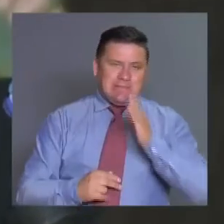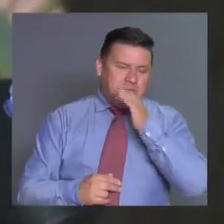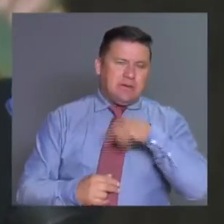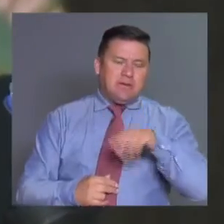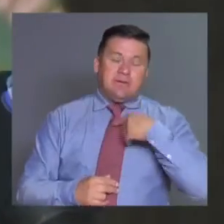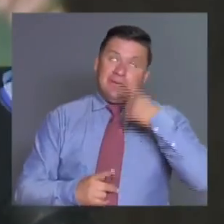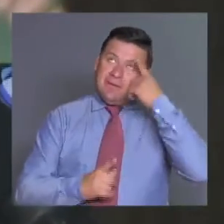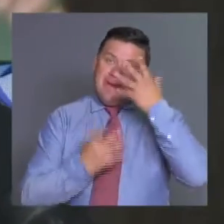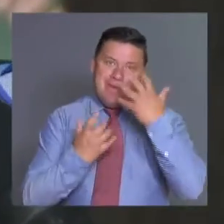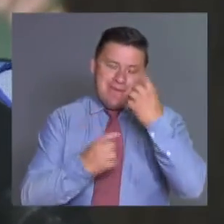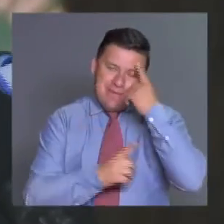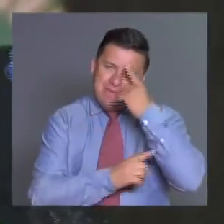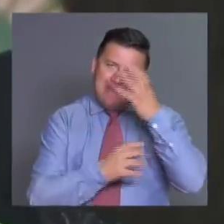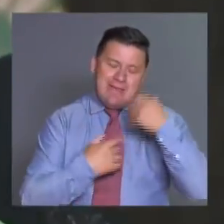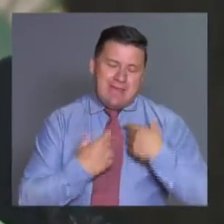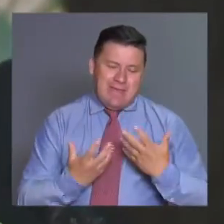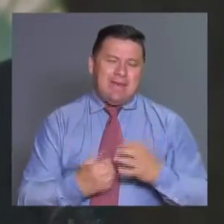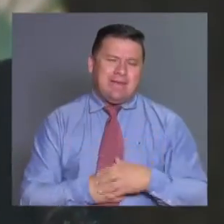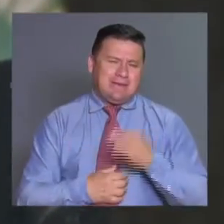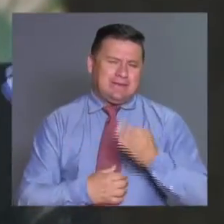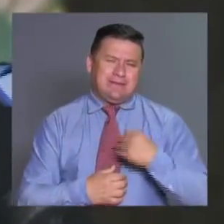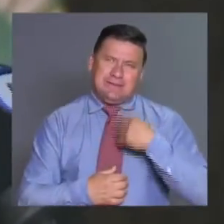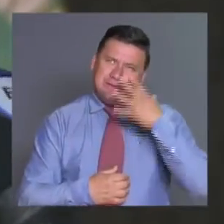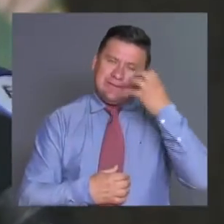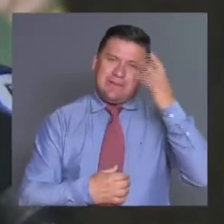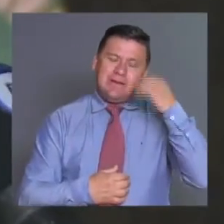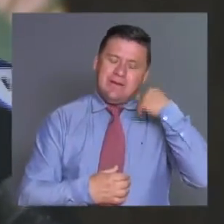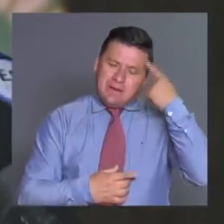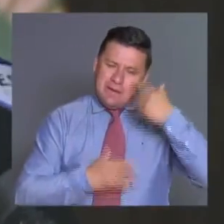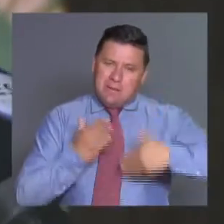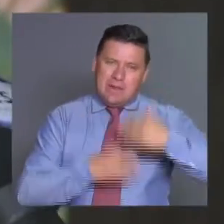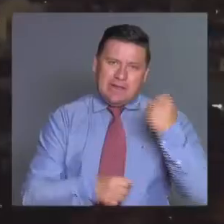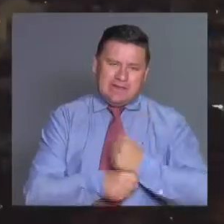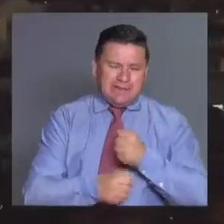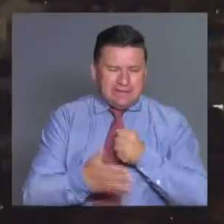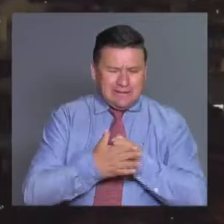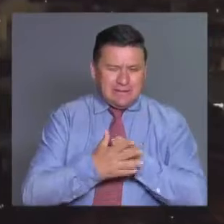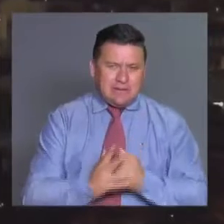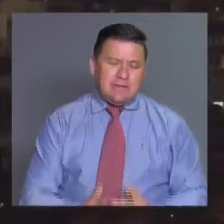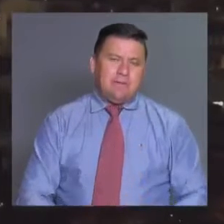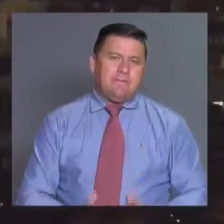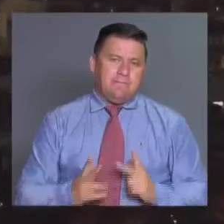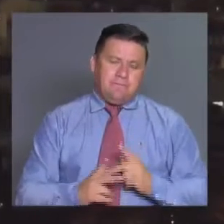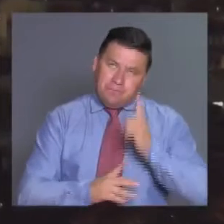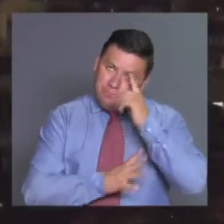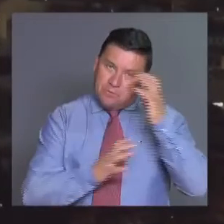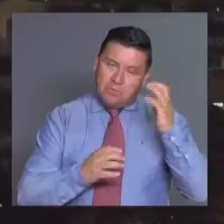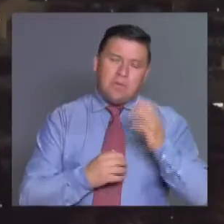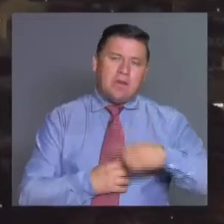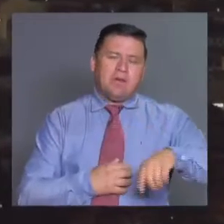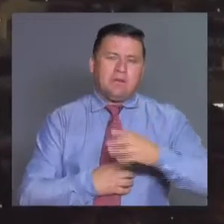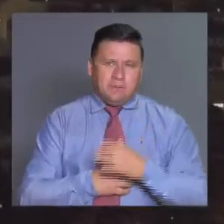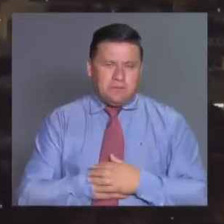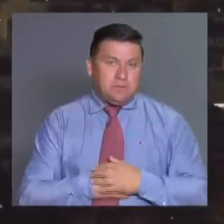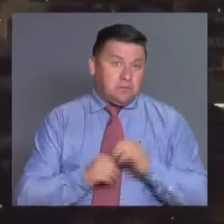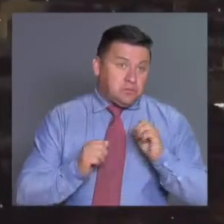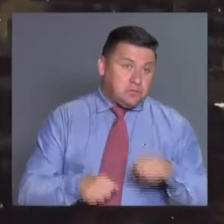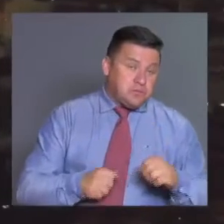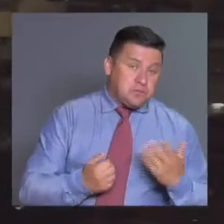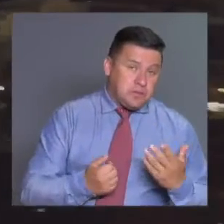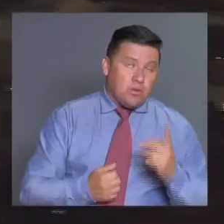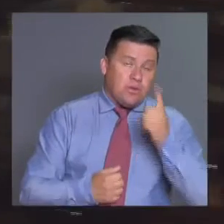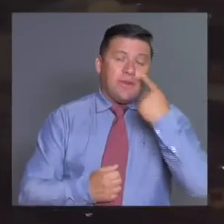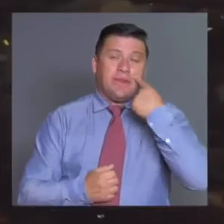este es un sueño que he tenido yo desde desde siempre desde que empecé a trabajar ya luchar en la vida con un sueño yo llegara a ver si podía